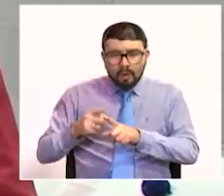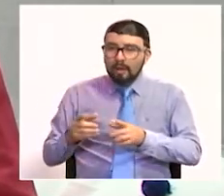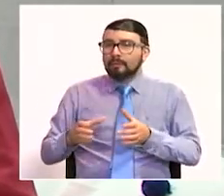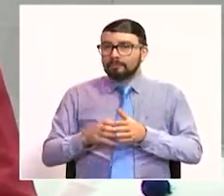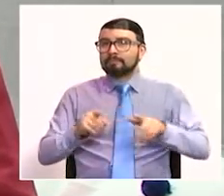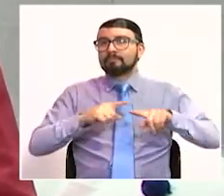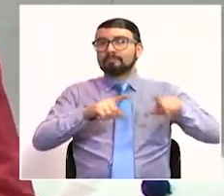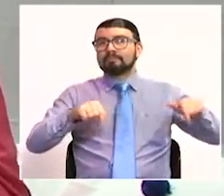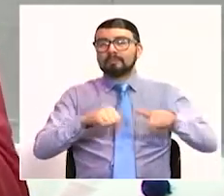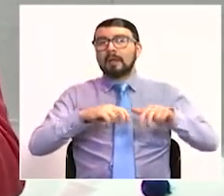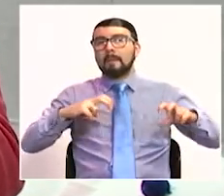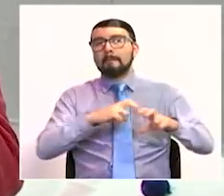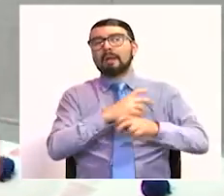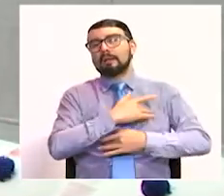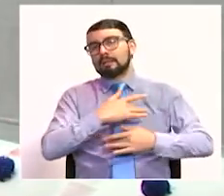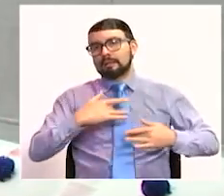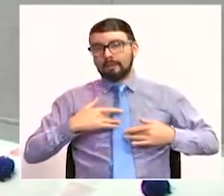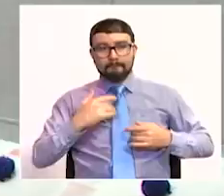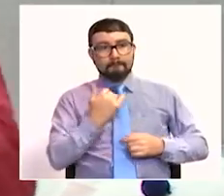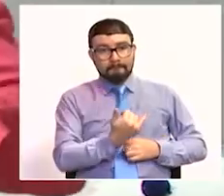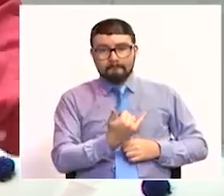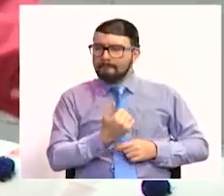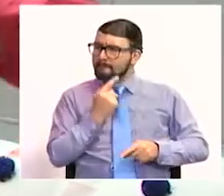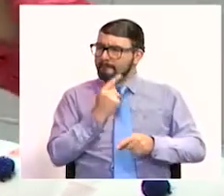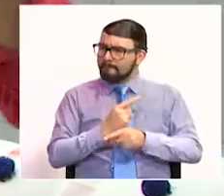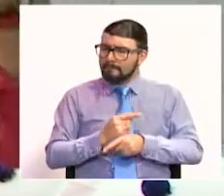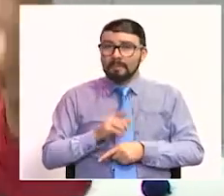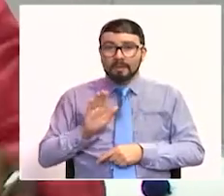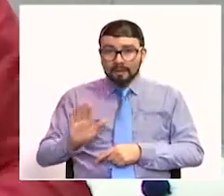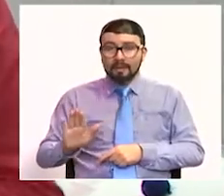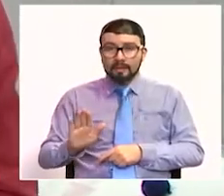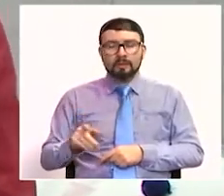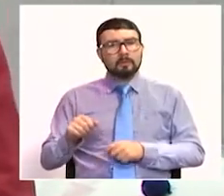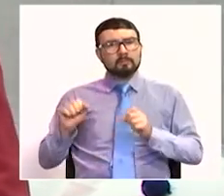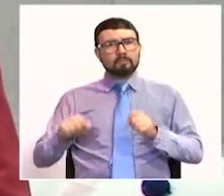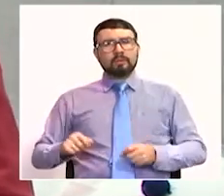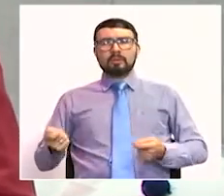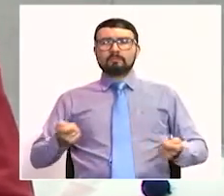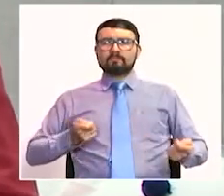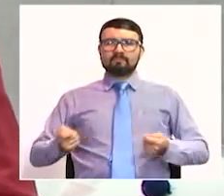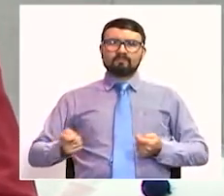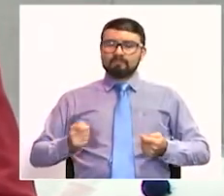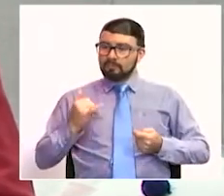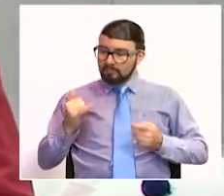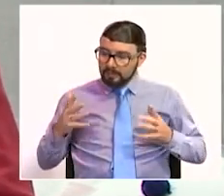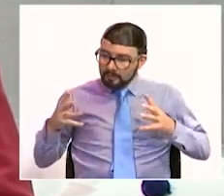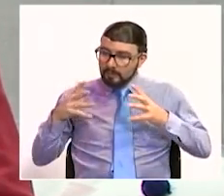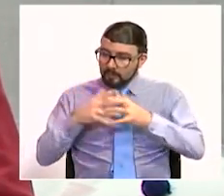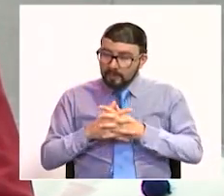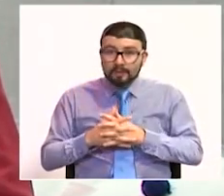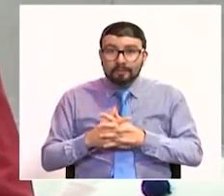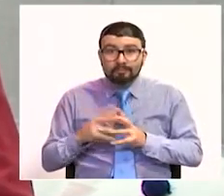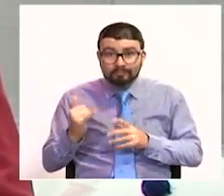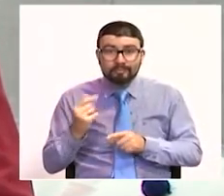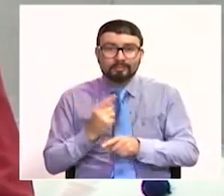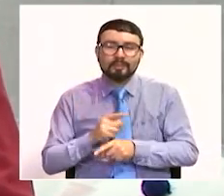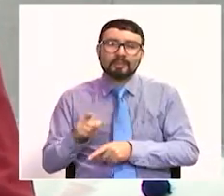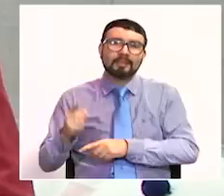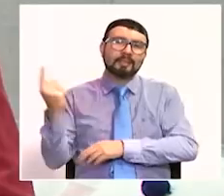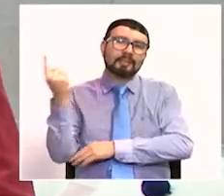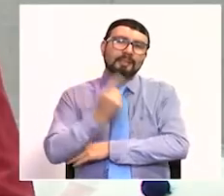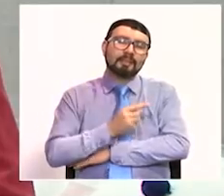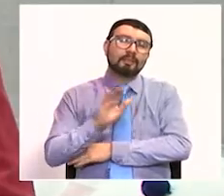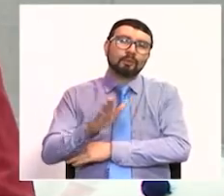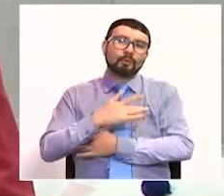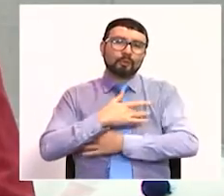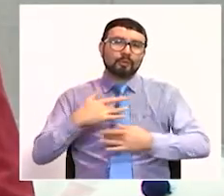salud con todos los médicos, que tengamos el concepto de ellos para poder hacer ese diagnóstico integral, y por eso hace parte del Día para tu Salud y